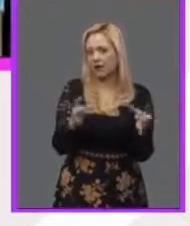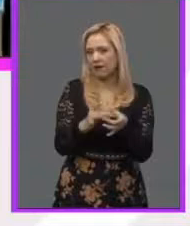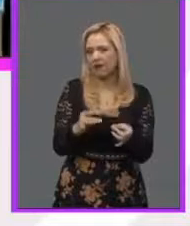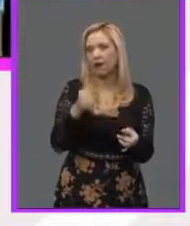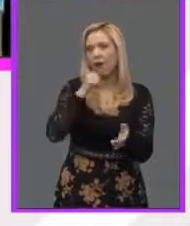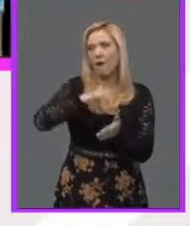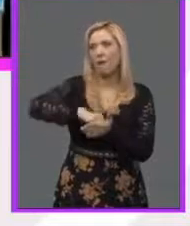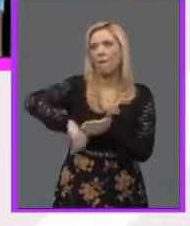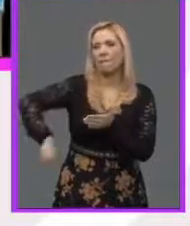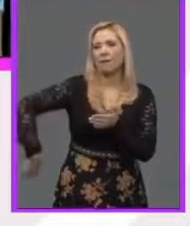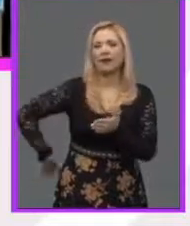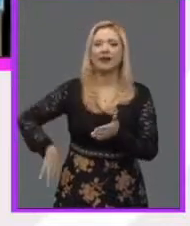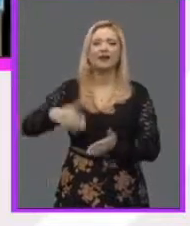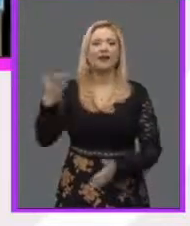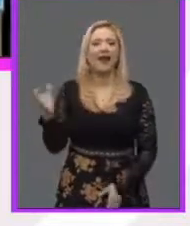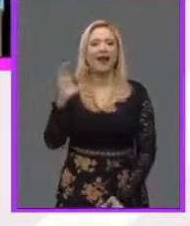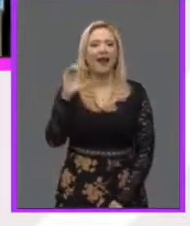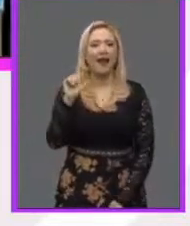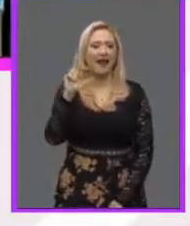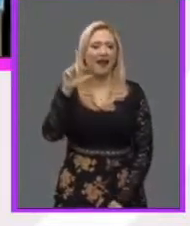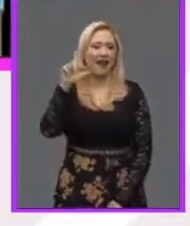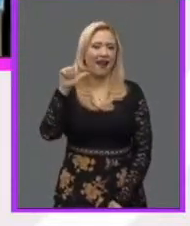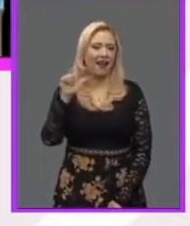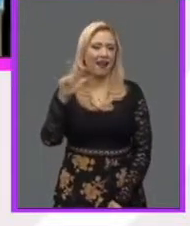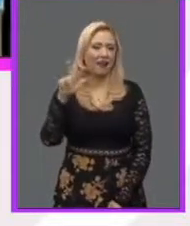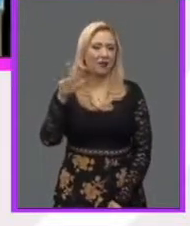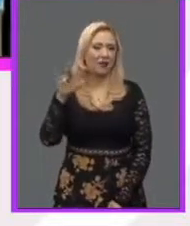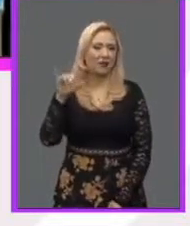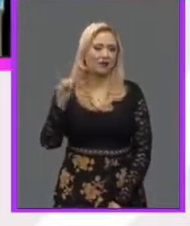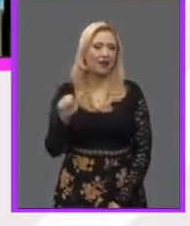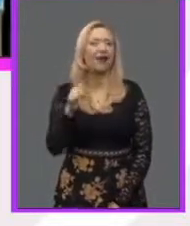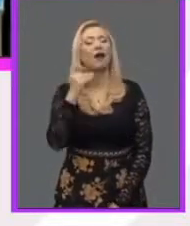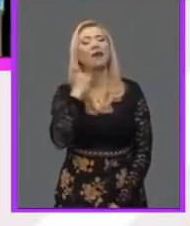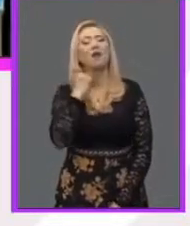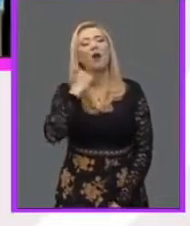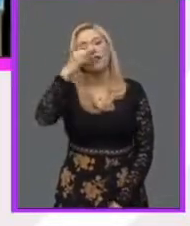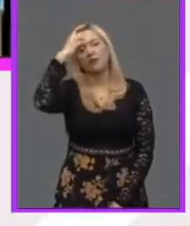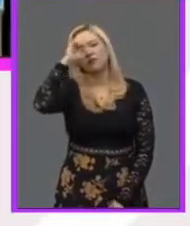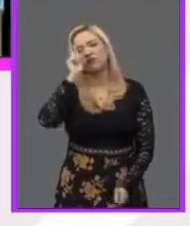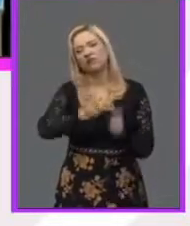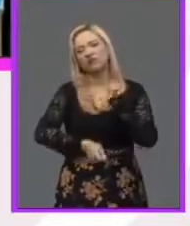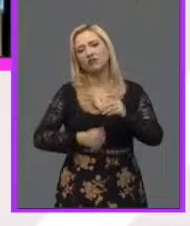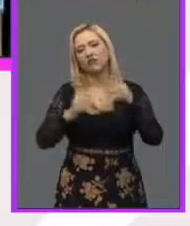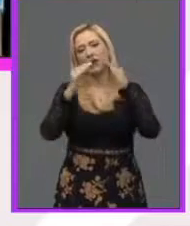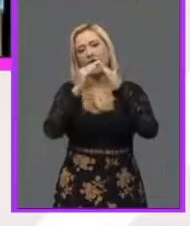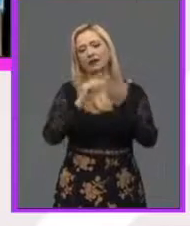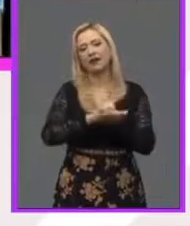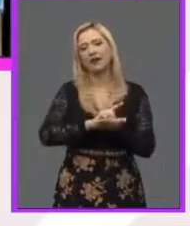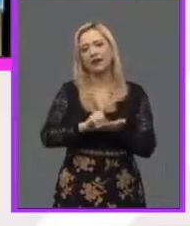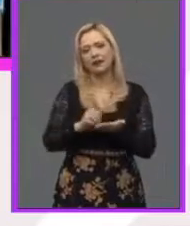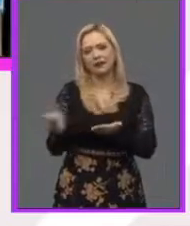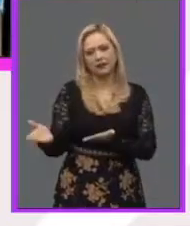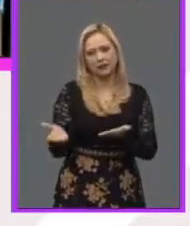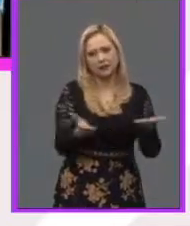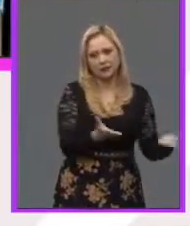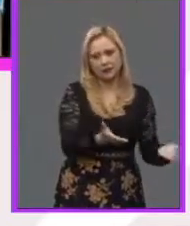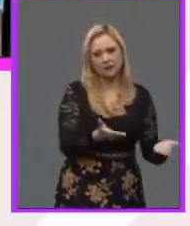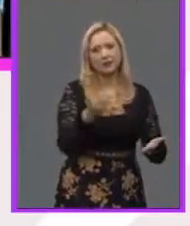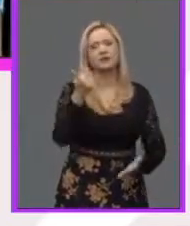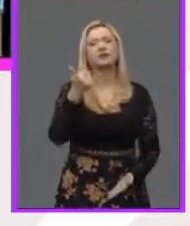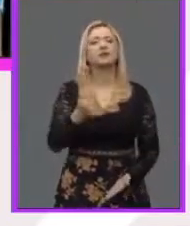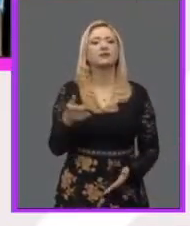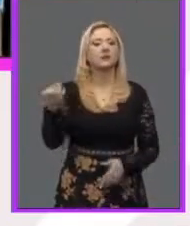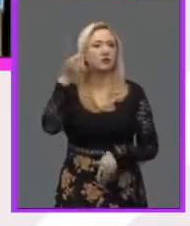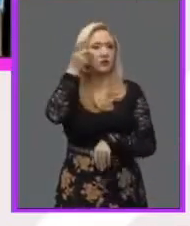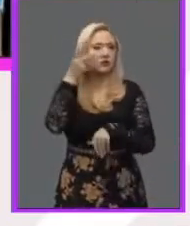invisibilizado tema, nos acompaña mi querida Carla Luisa Escoffier, quien es abogada especializada en Derecho a la Vivienda y Derecho a la Ciudad y